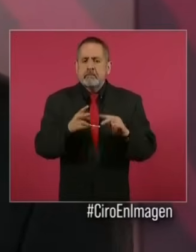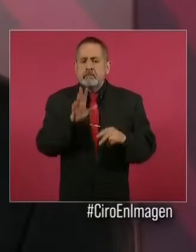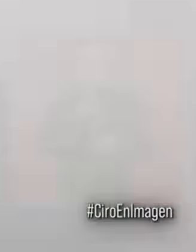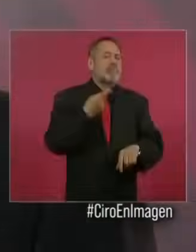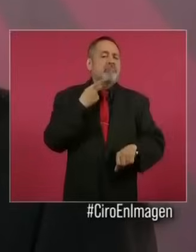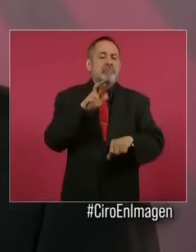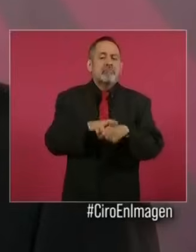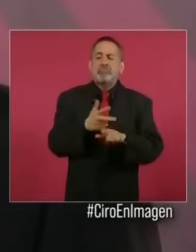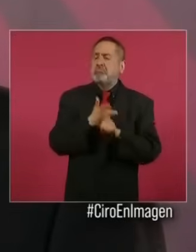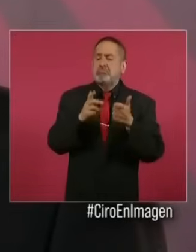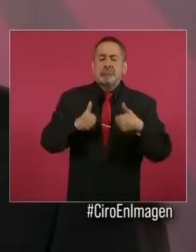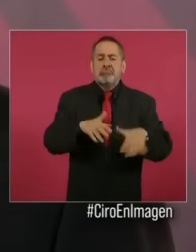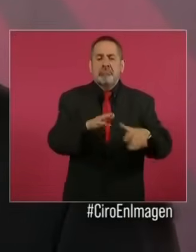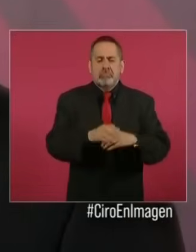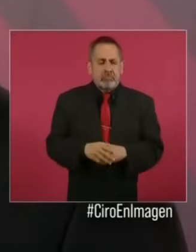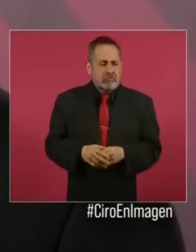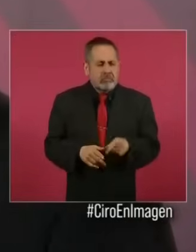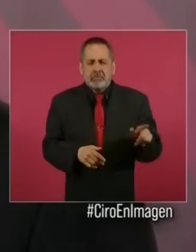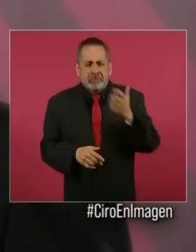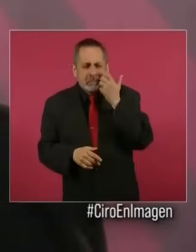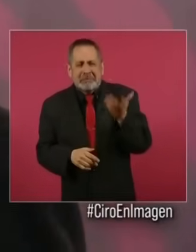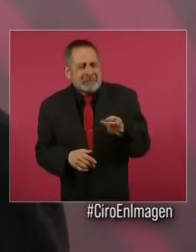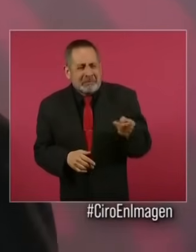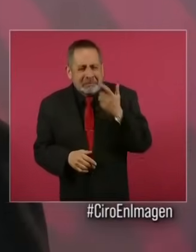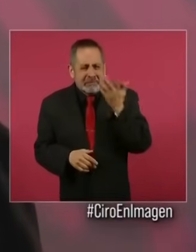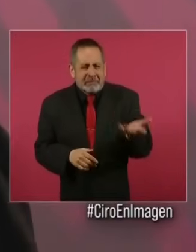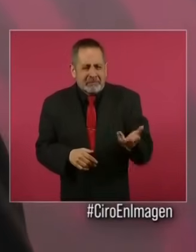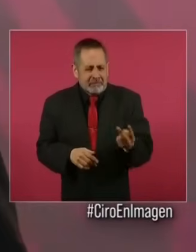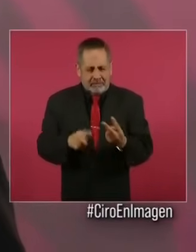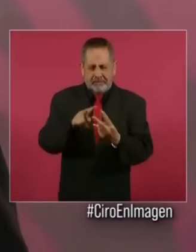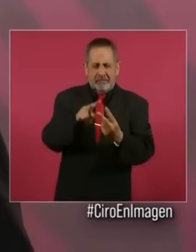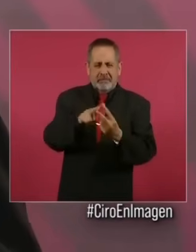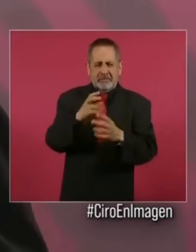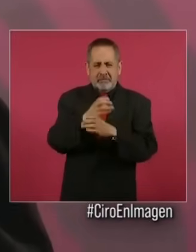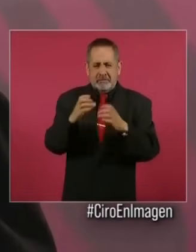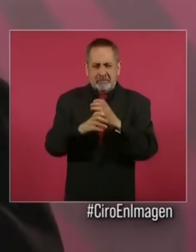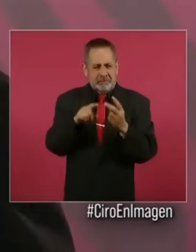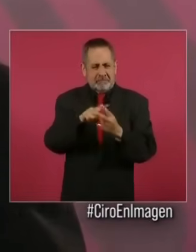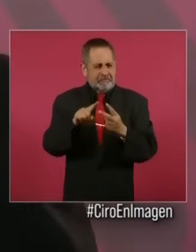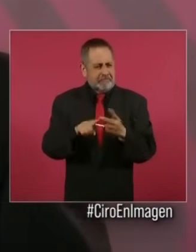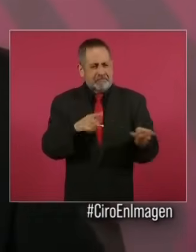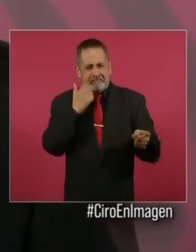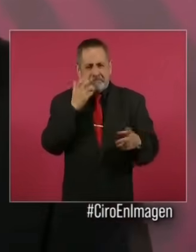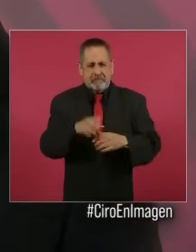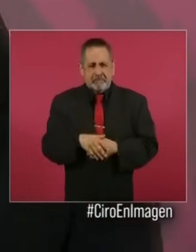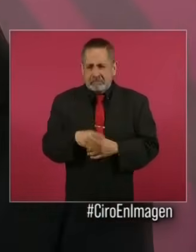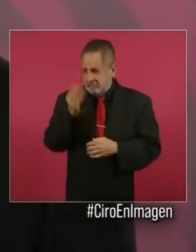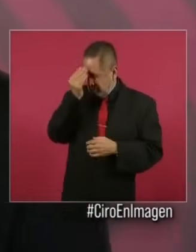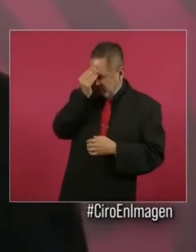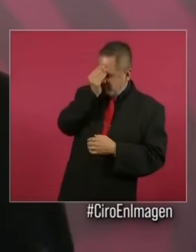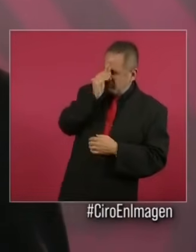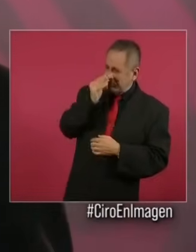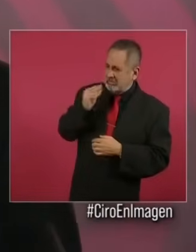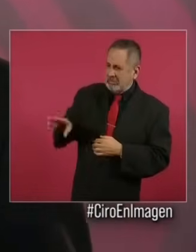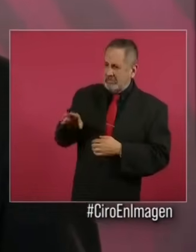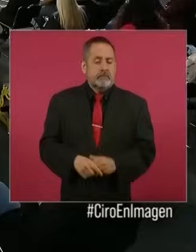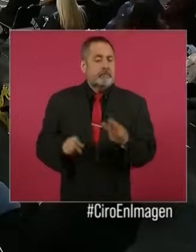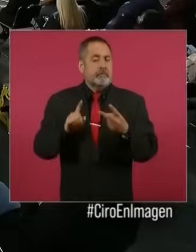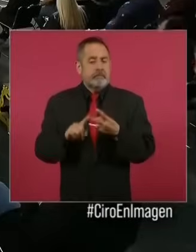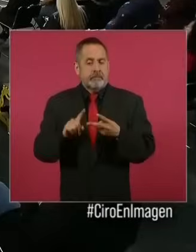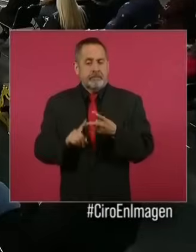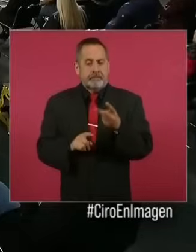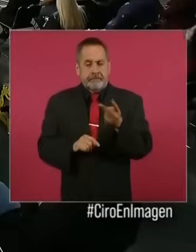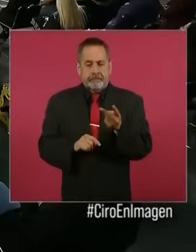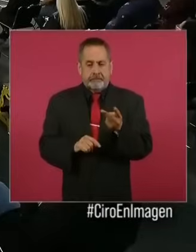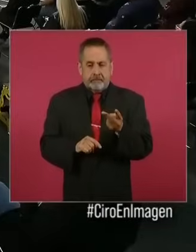libérenlos. ¿Y qué buscan? Dos cosas. Una, desprestigio al ejército.